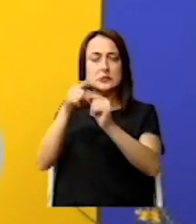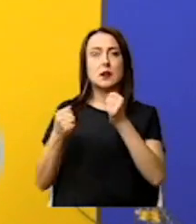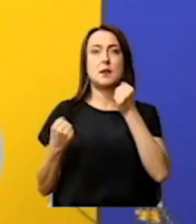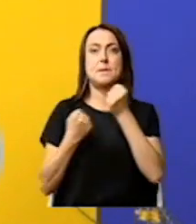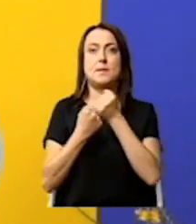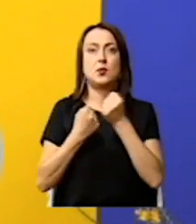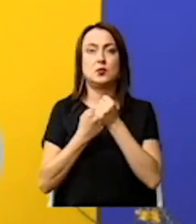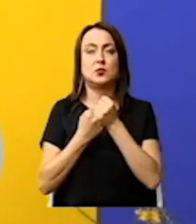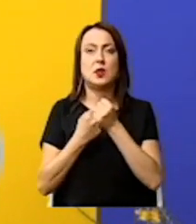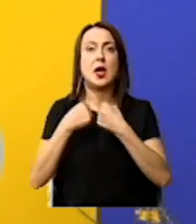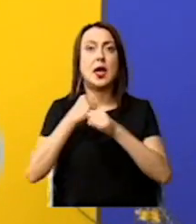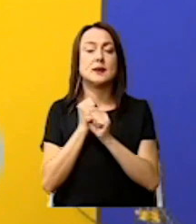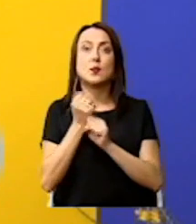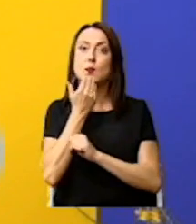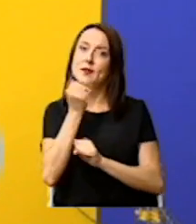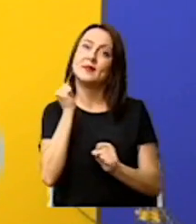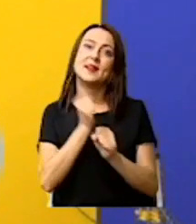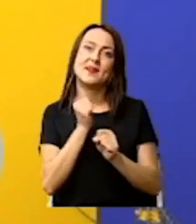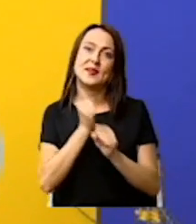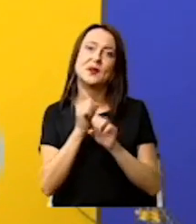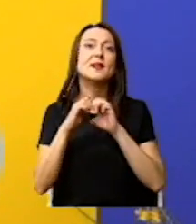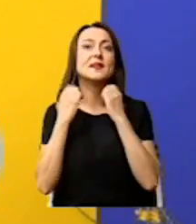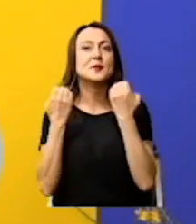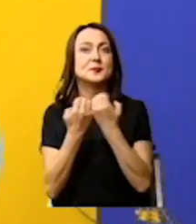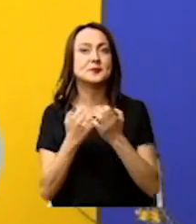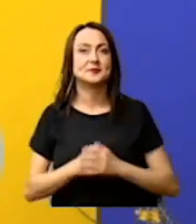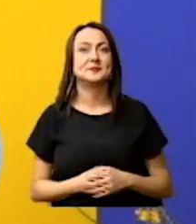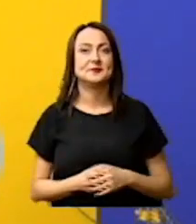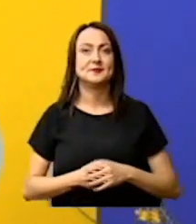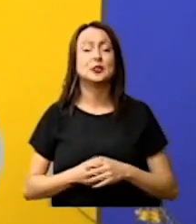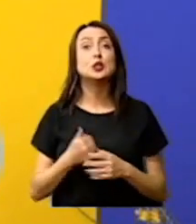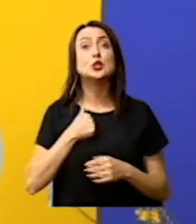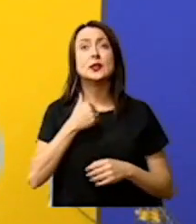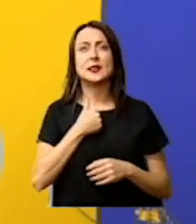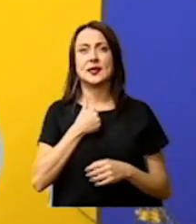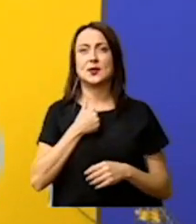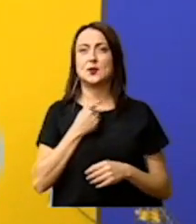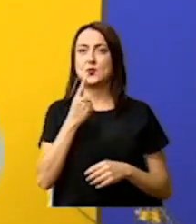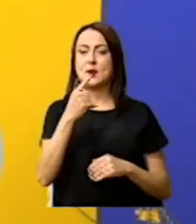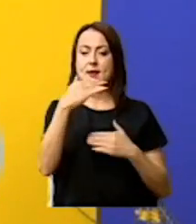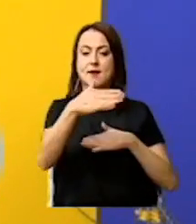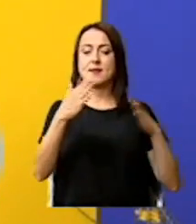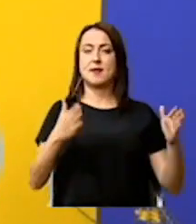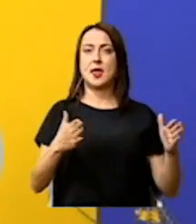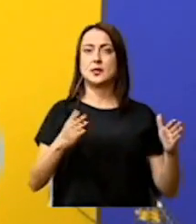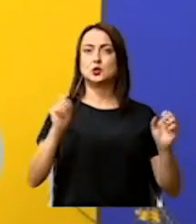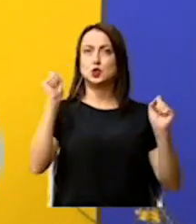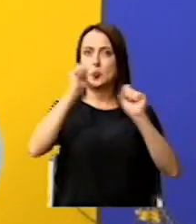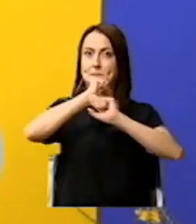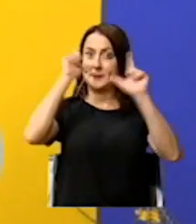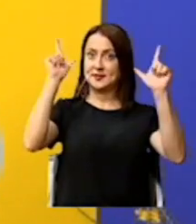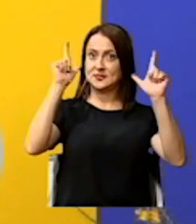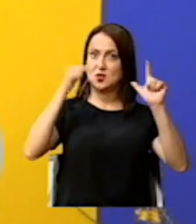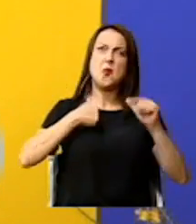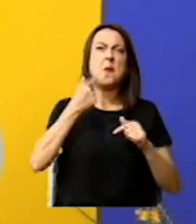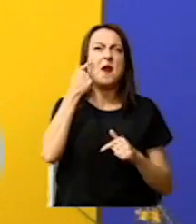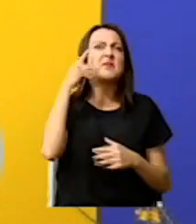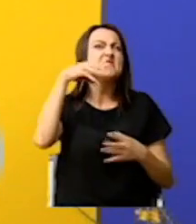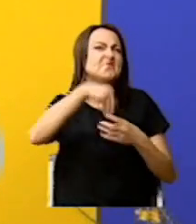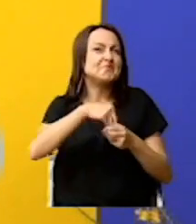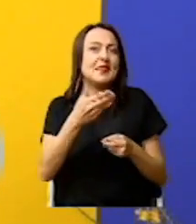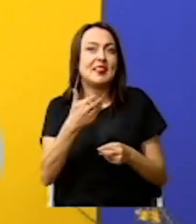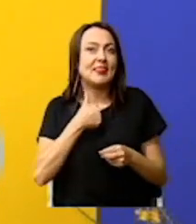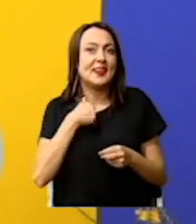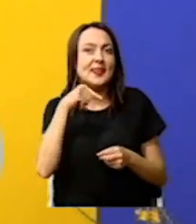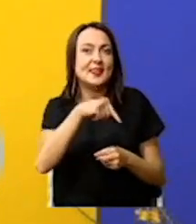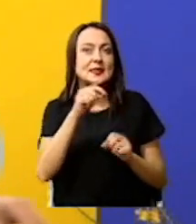apoyo y haciendo un buen trabajo en equipo. Yo tengo para hoy una caja de sorpresas. Voy a ver qué es lo que trae esa